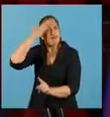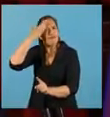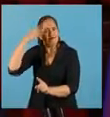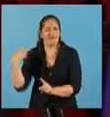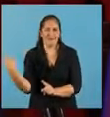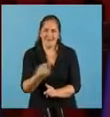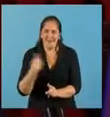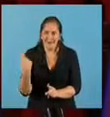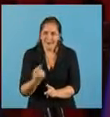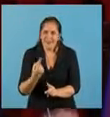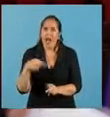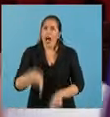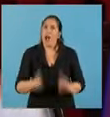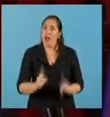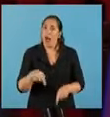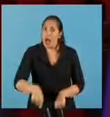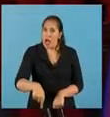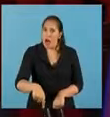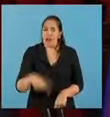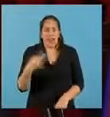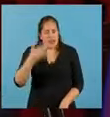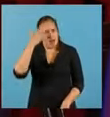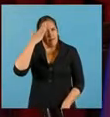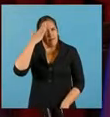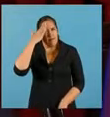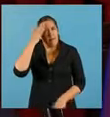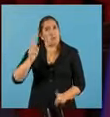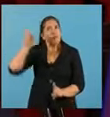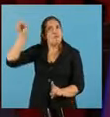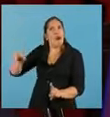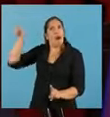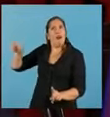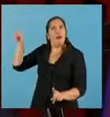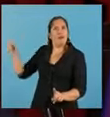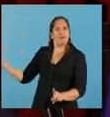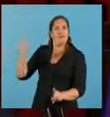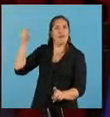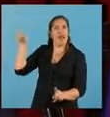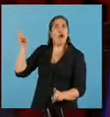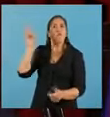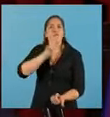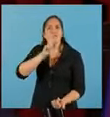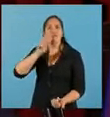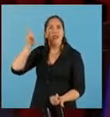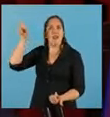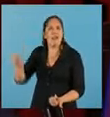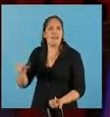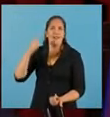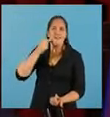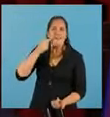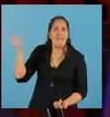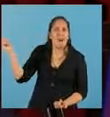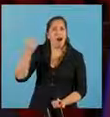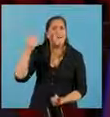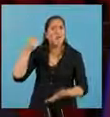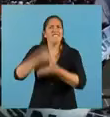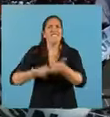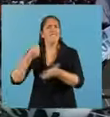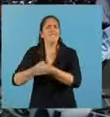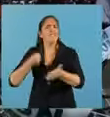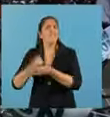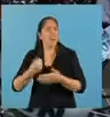necesitamos tener más presente que nunca la memoria de esos hombres y esas mujeres que dejaron todo por el